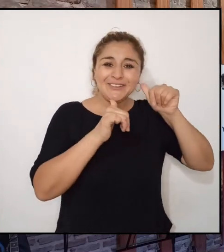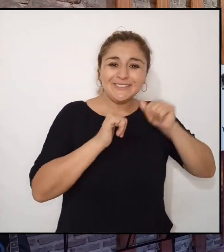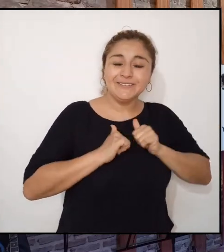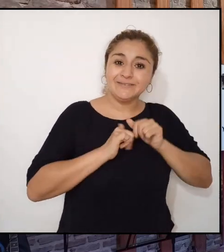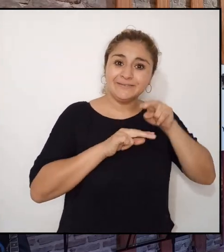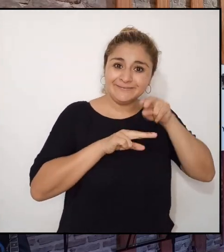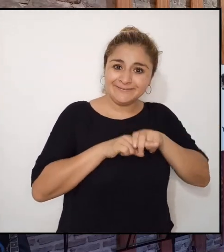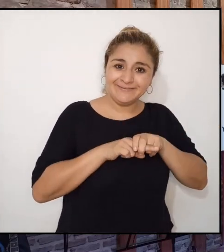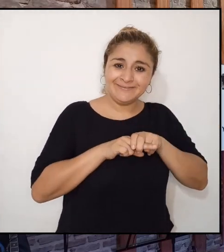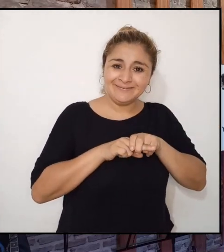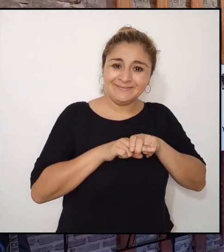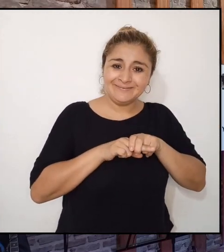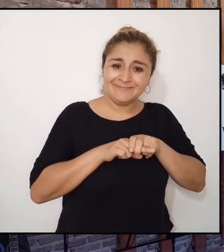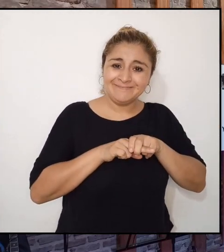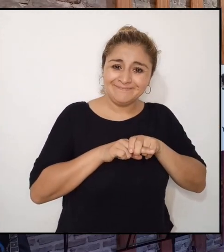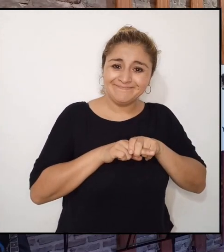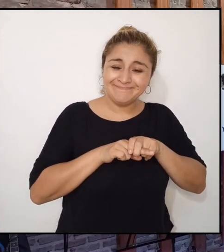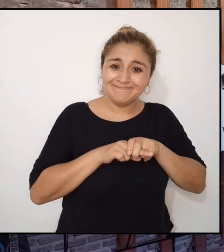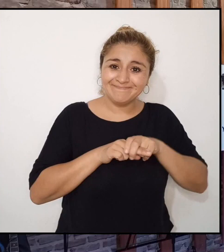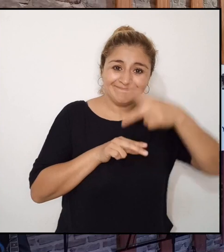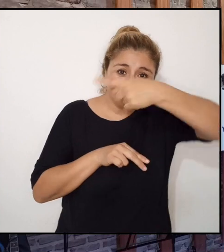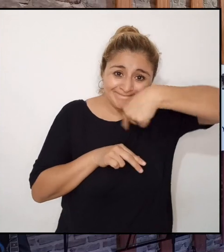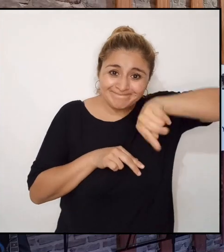Gloria a Dios.